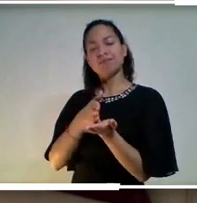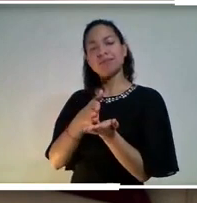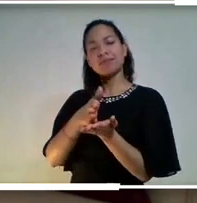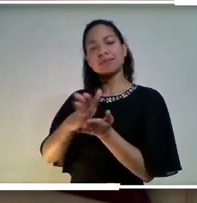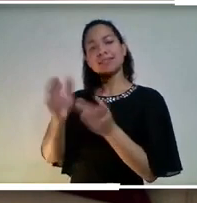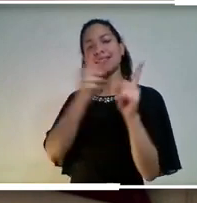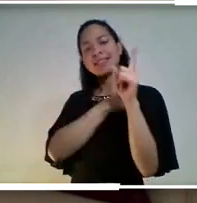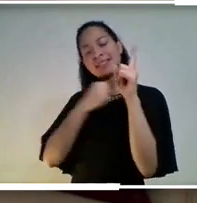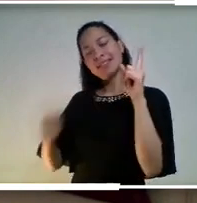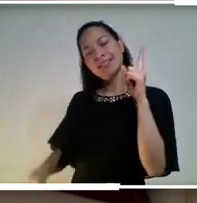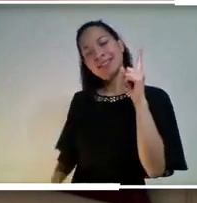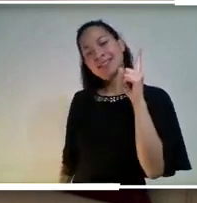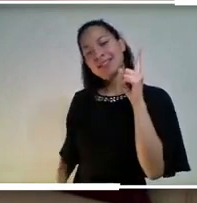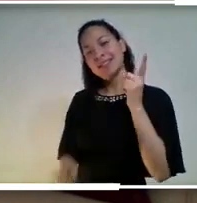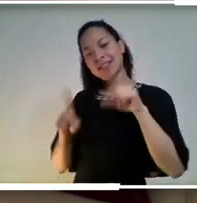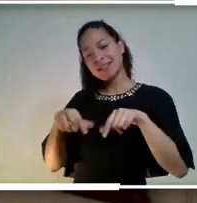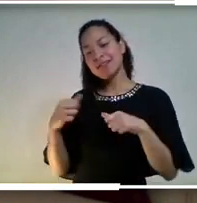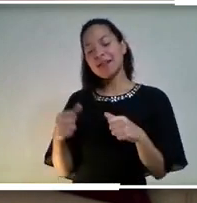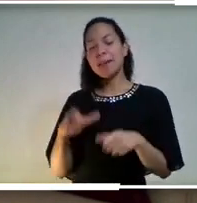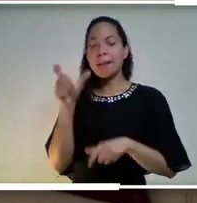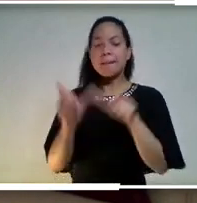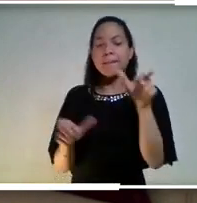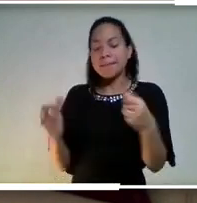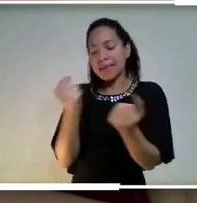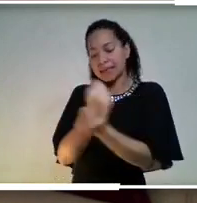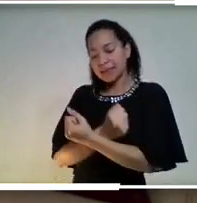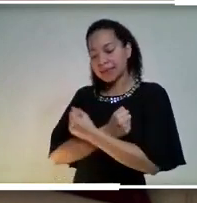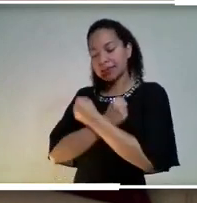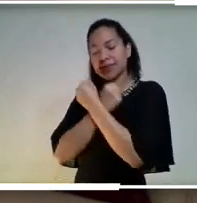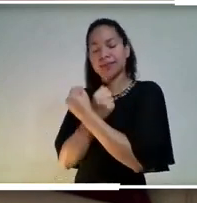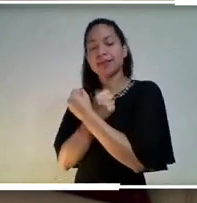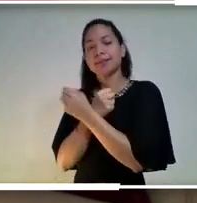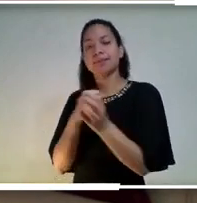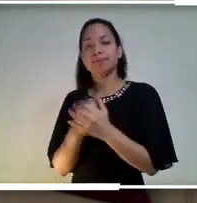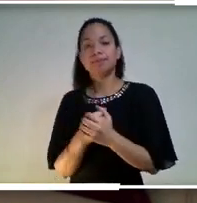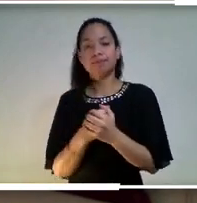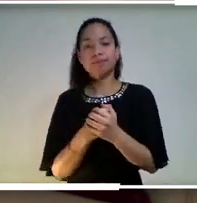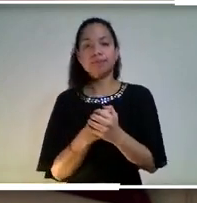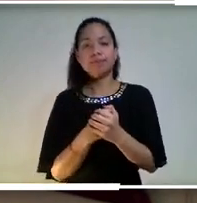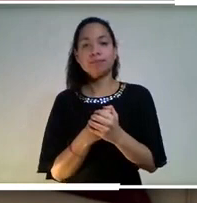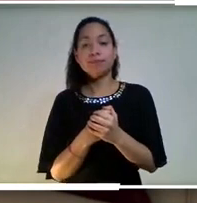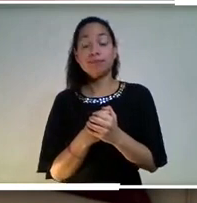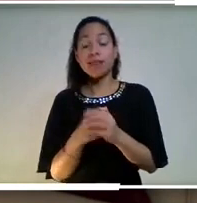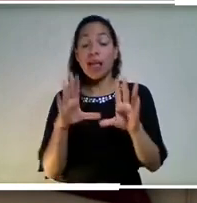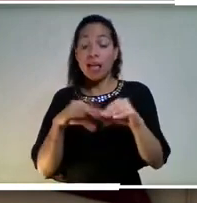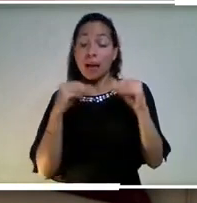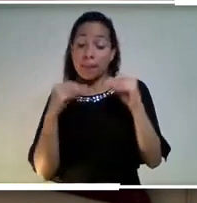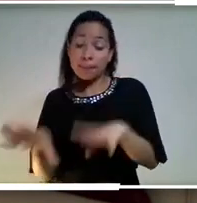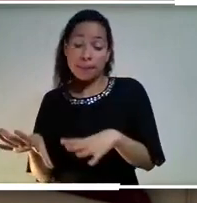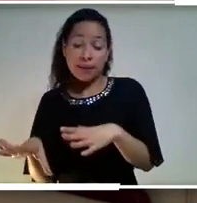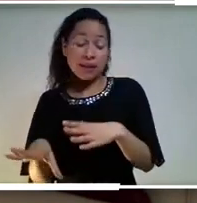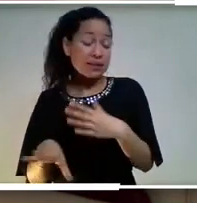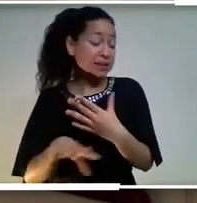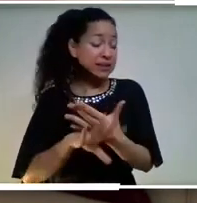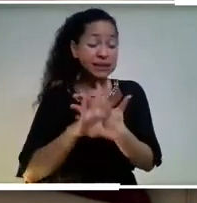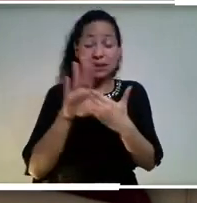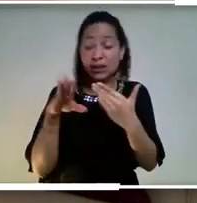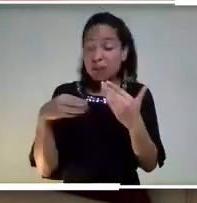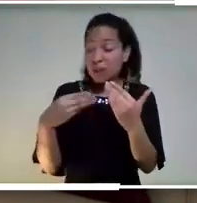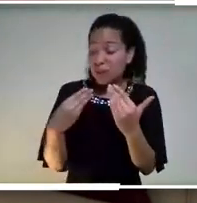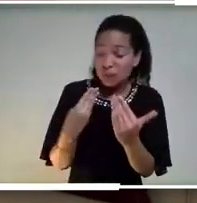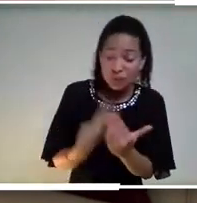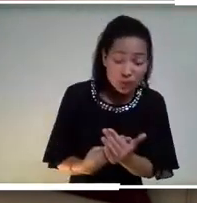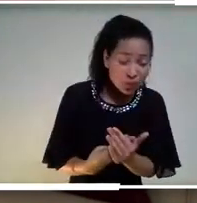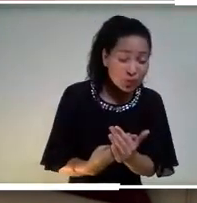queridos sí amados perdimos todo por escuchar justamente esa mentira que hoy estamos desenmascarando